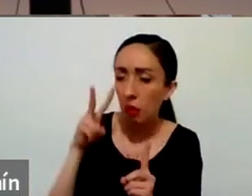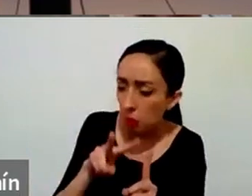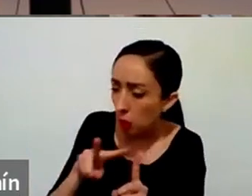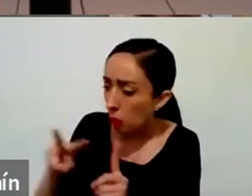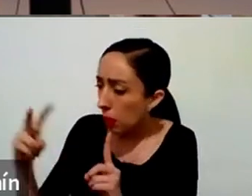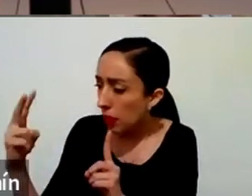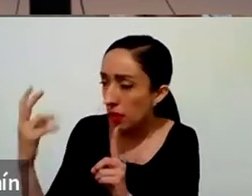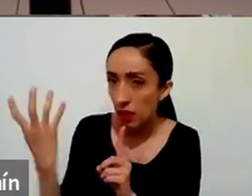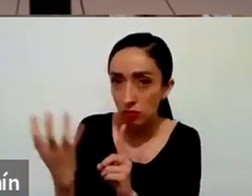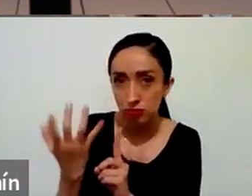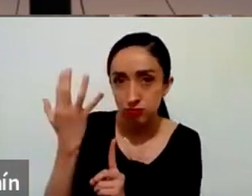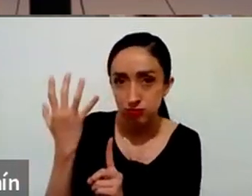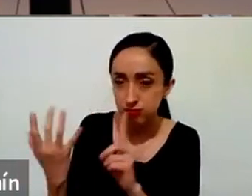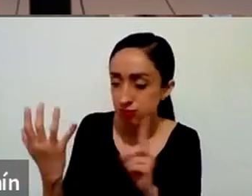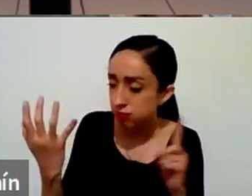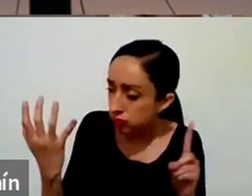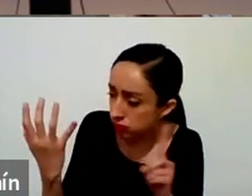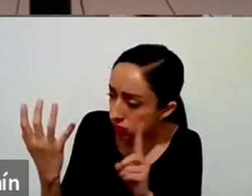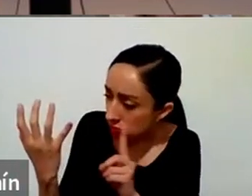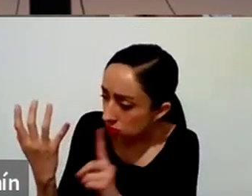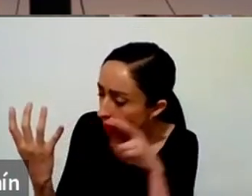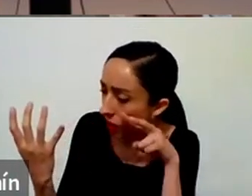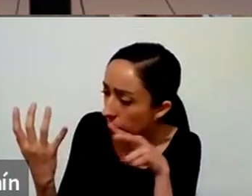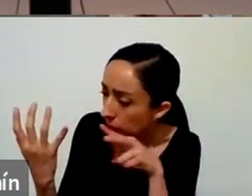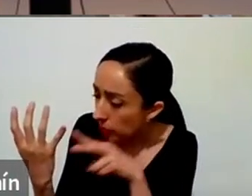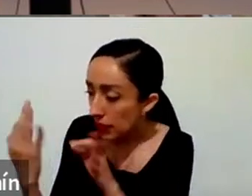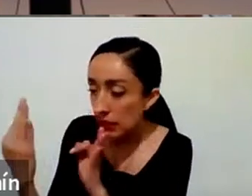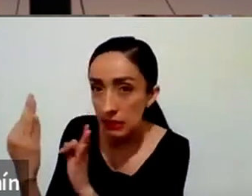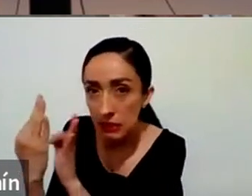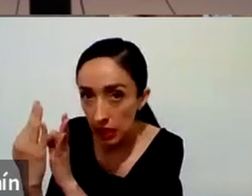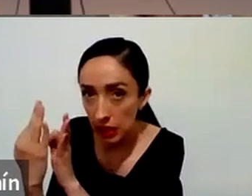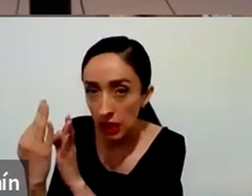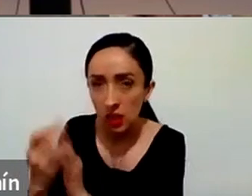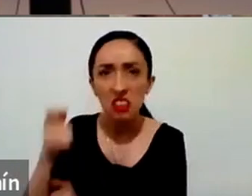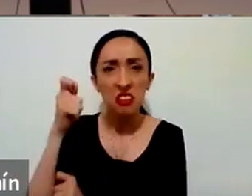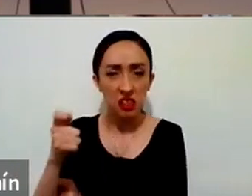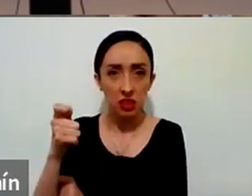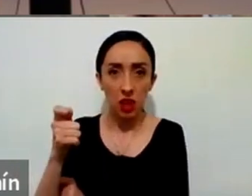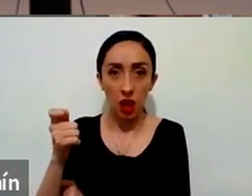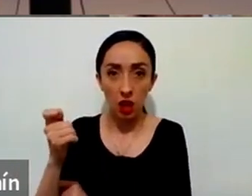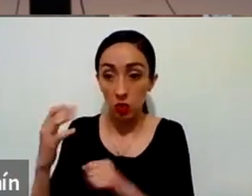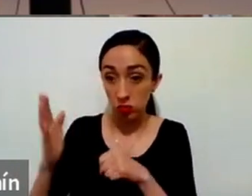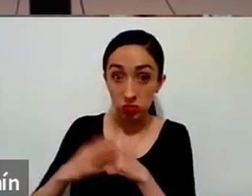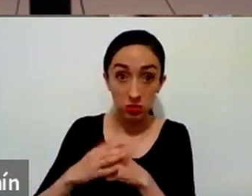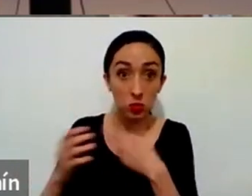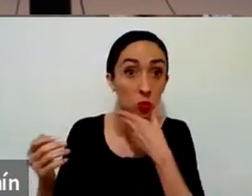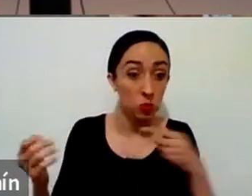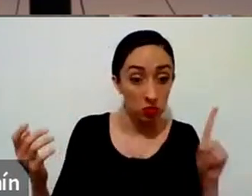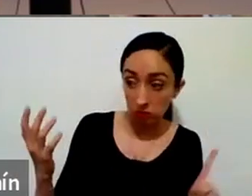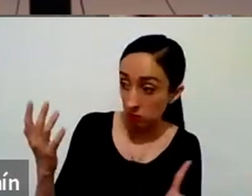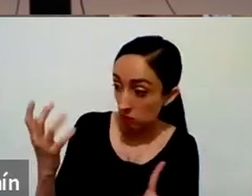destrucción de eso que se está acercando a la zarza. Y